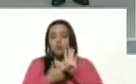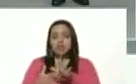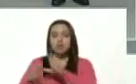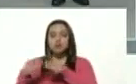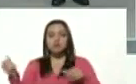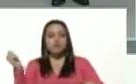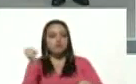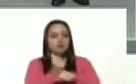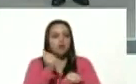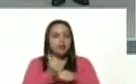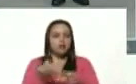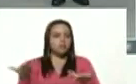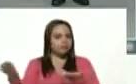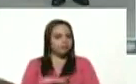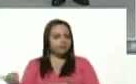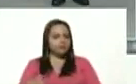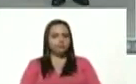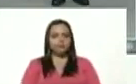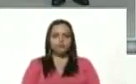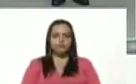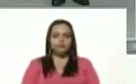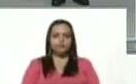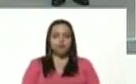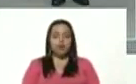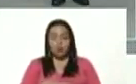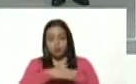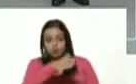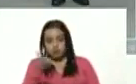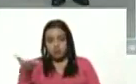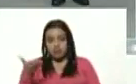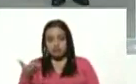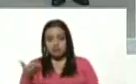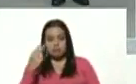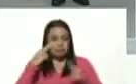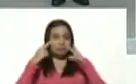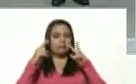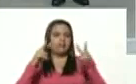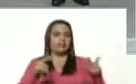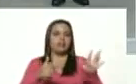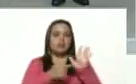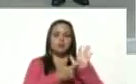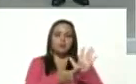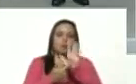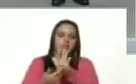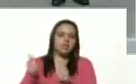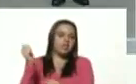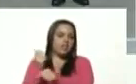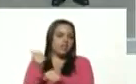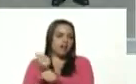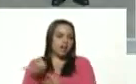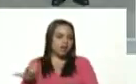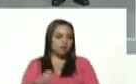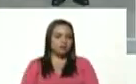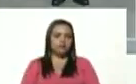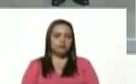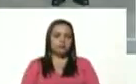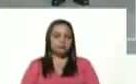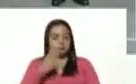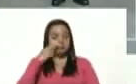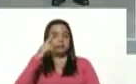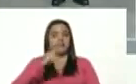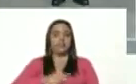sean visibles, Keila, para que ustedes sean visibles, queridos compatriotas, sean